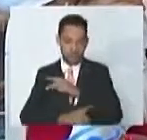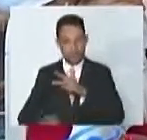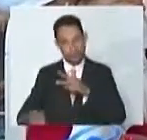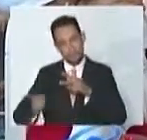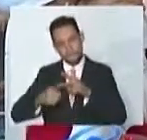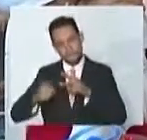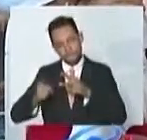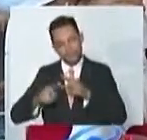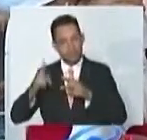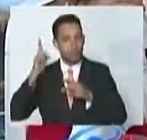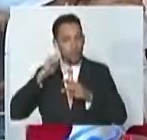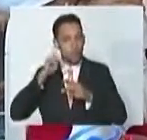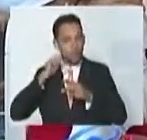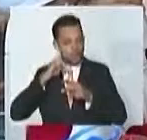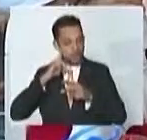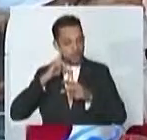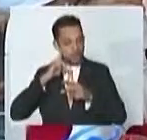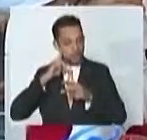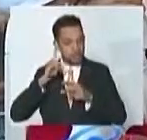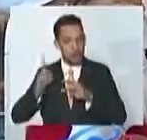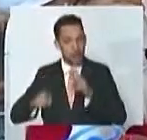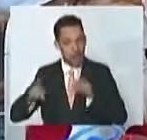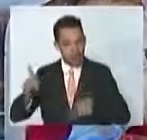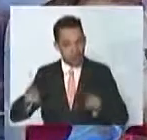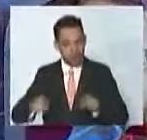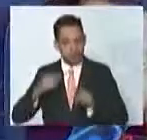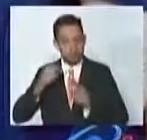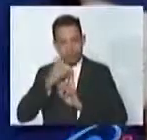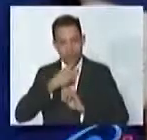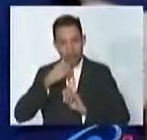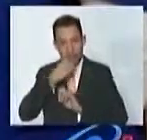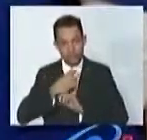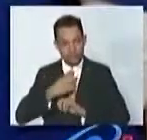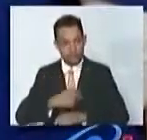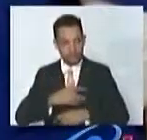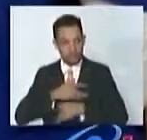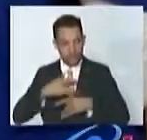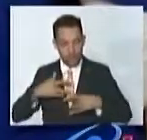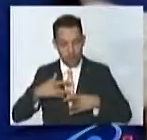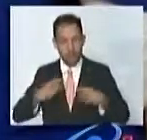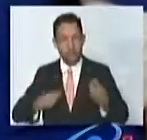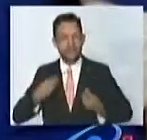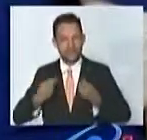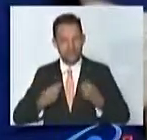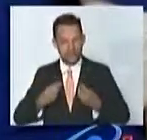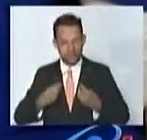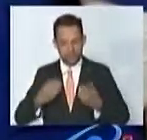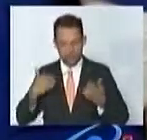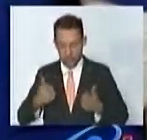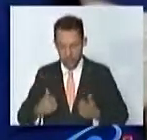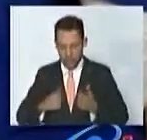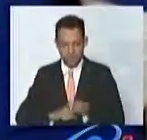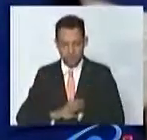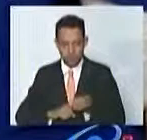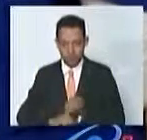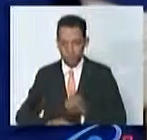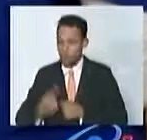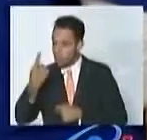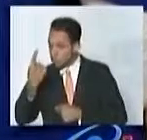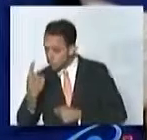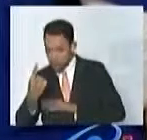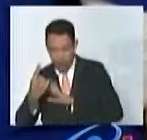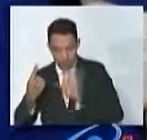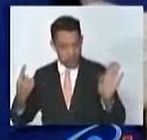terapéutico. Por eso la medicina a veces no es tan fácil. Es que se necesita de un equipo. Una sola golondrina no hace